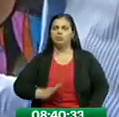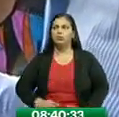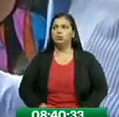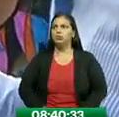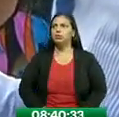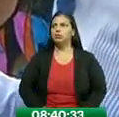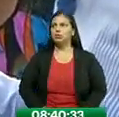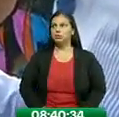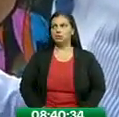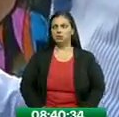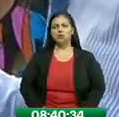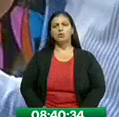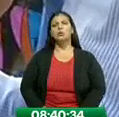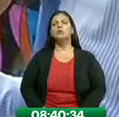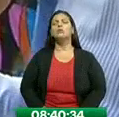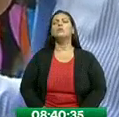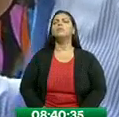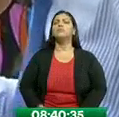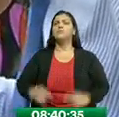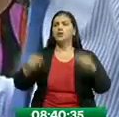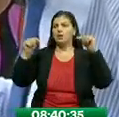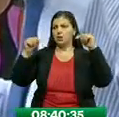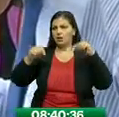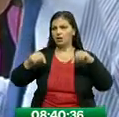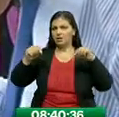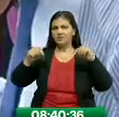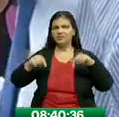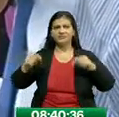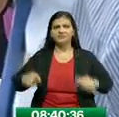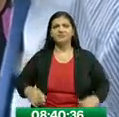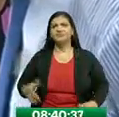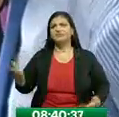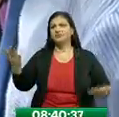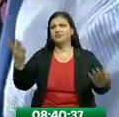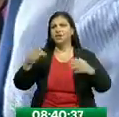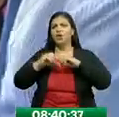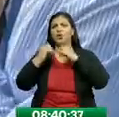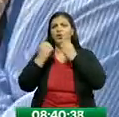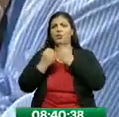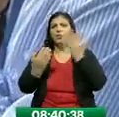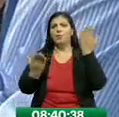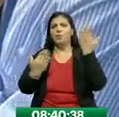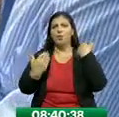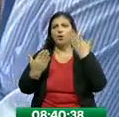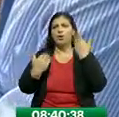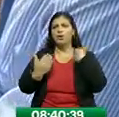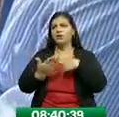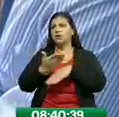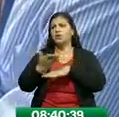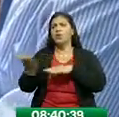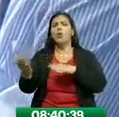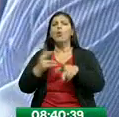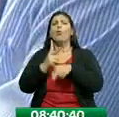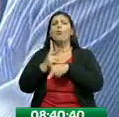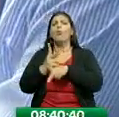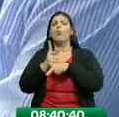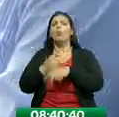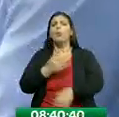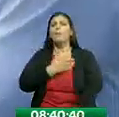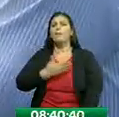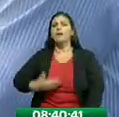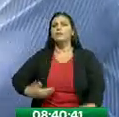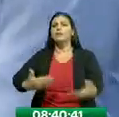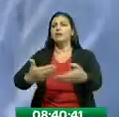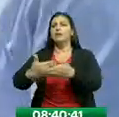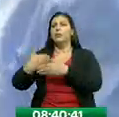del ecuatoriano. En complicidad de todos los socialcristianos que lo tienen oculto al presidente, ¿por qué no da la cara?